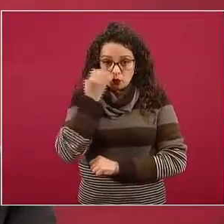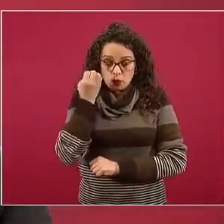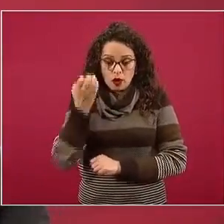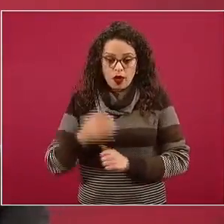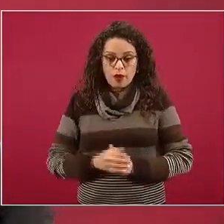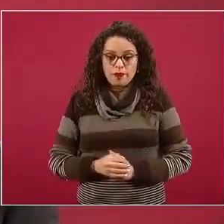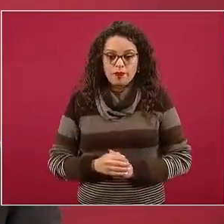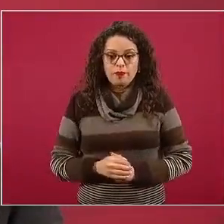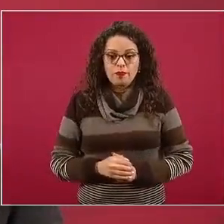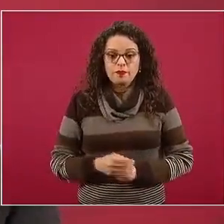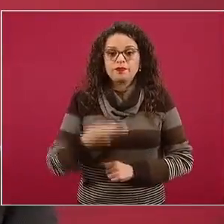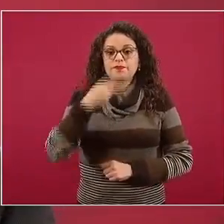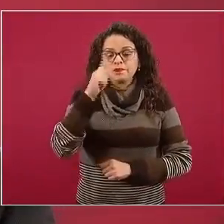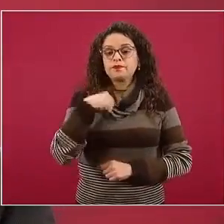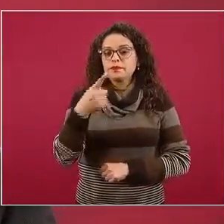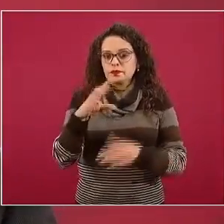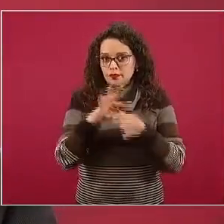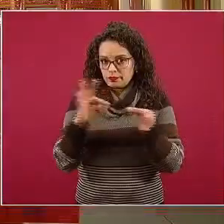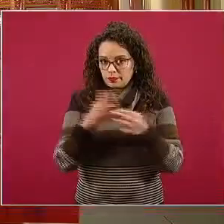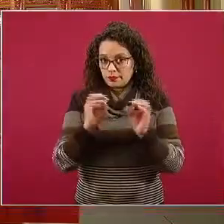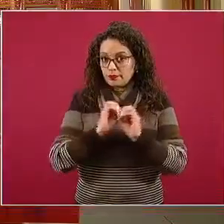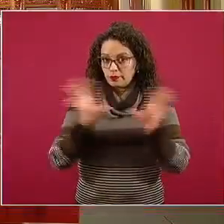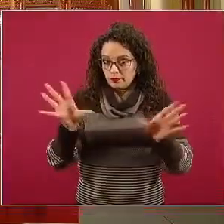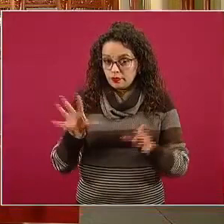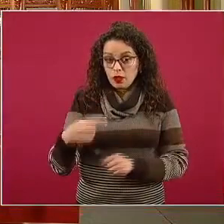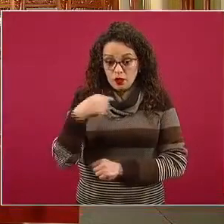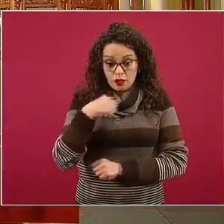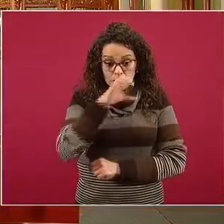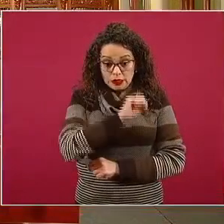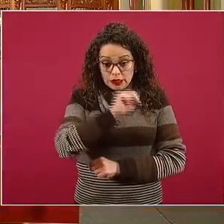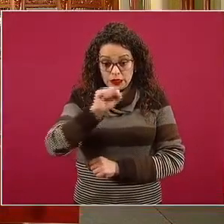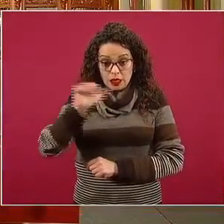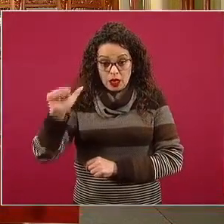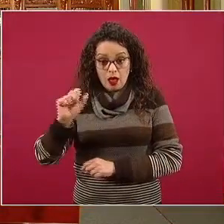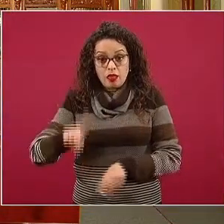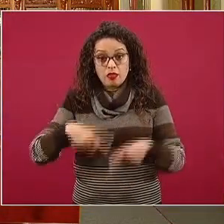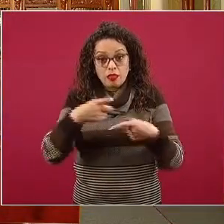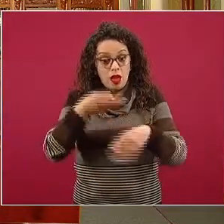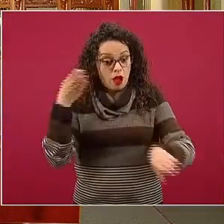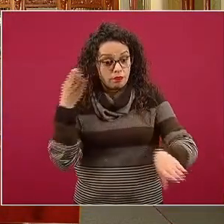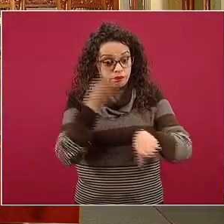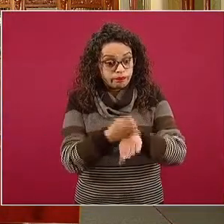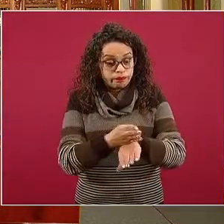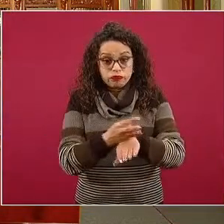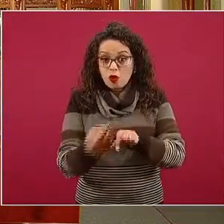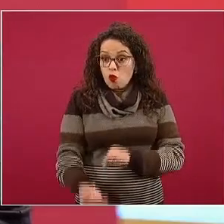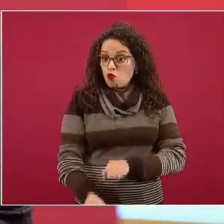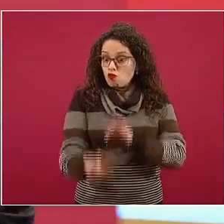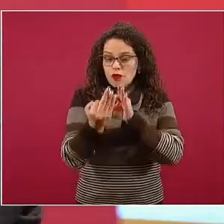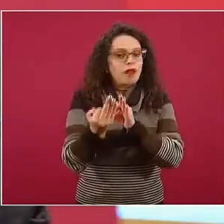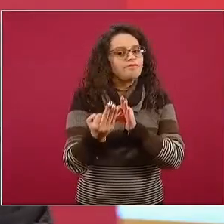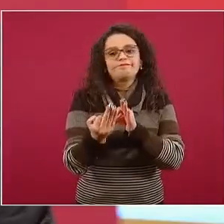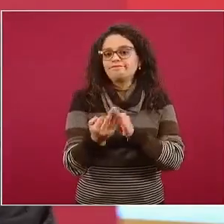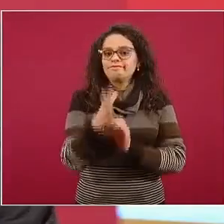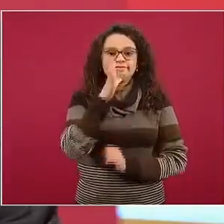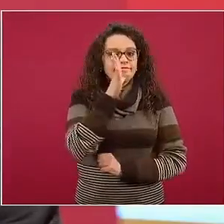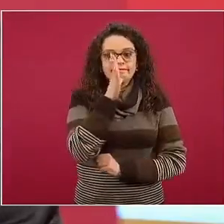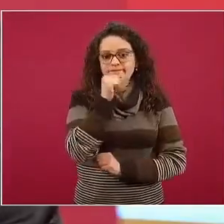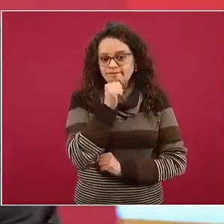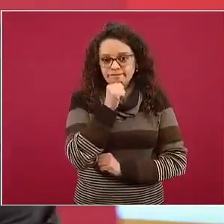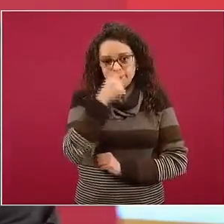Aclaro, la Secretaría de Salud no tiene facultades de sanción de manera directa para este tipo